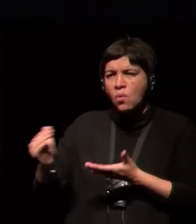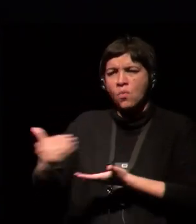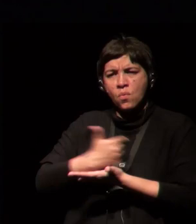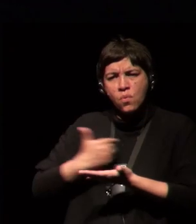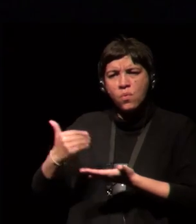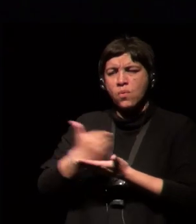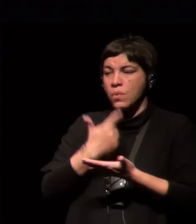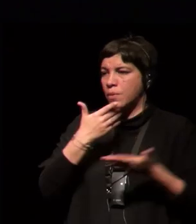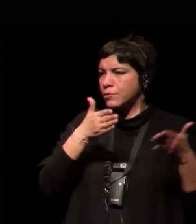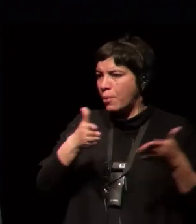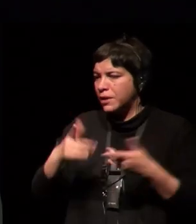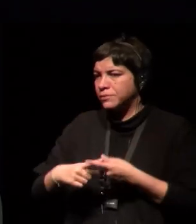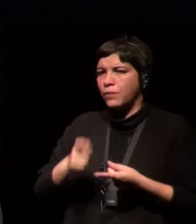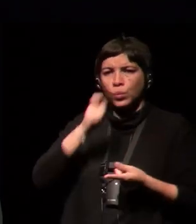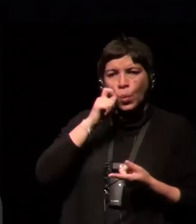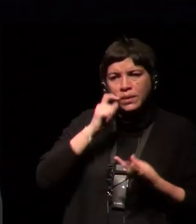Y